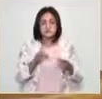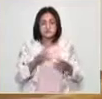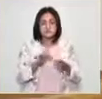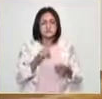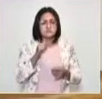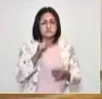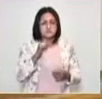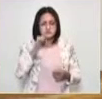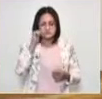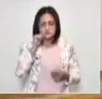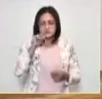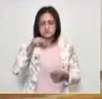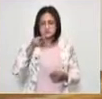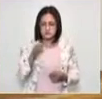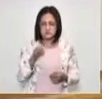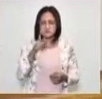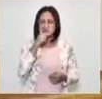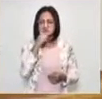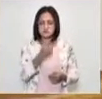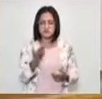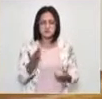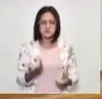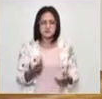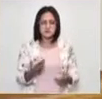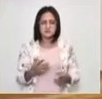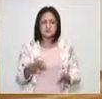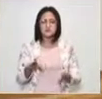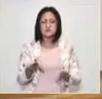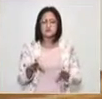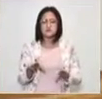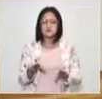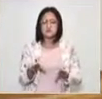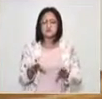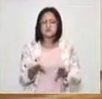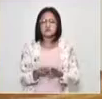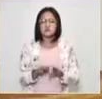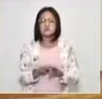Ayer el INE emite un resolutivo, ¿verdad?